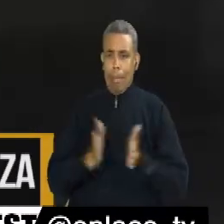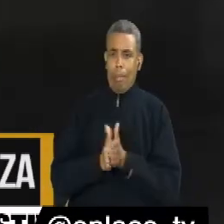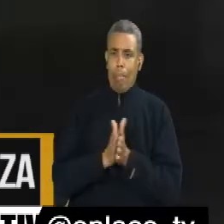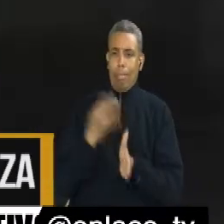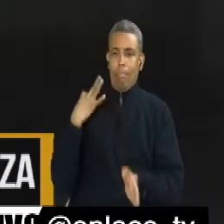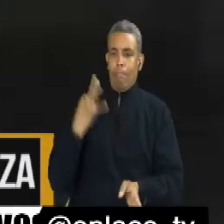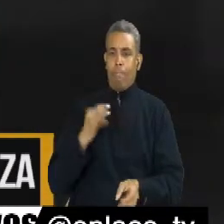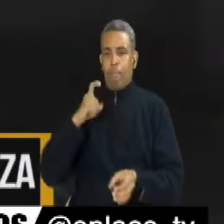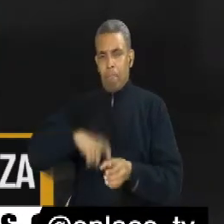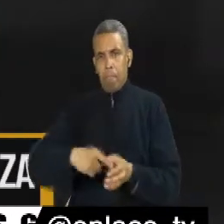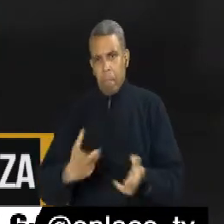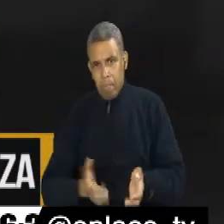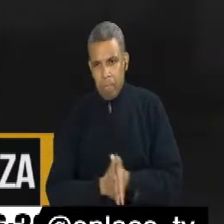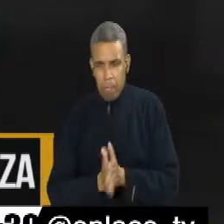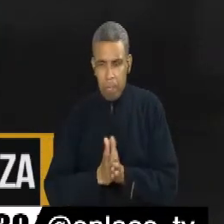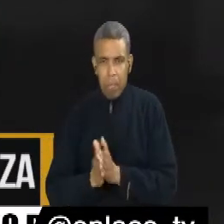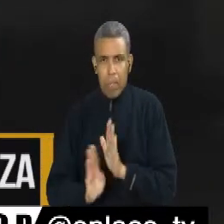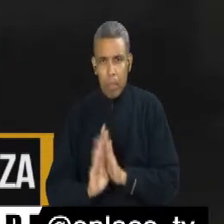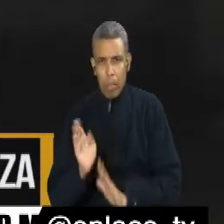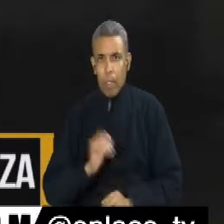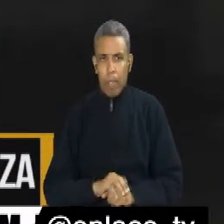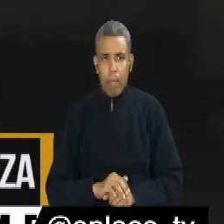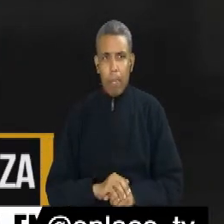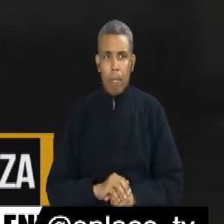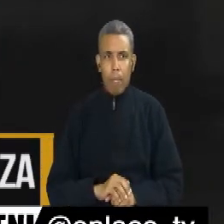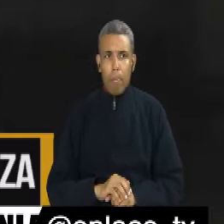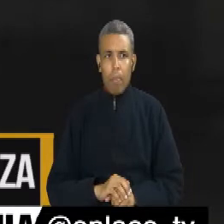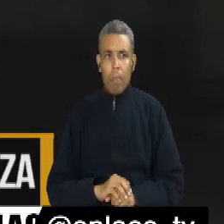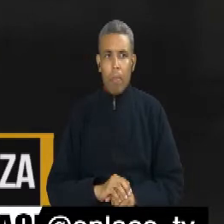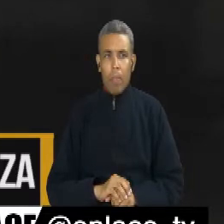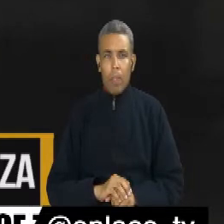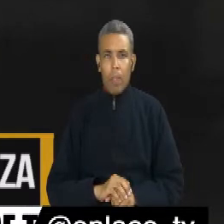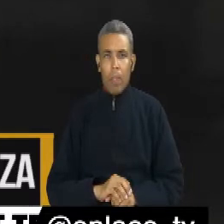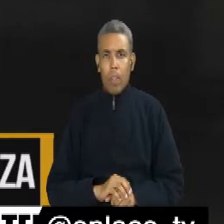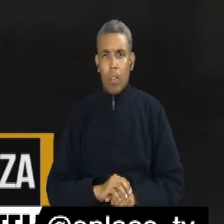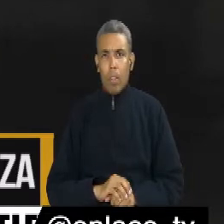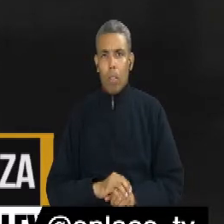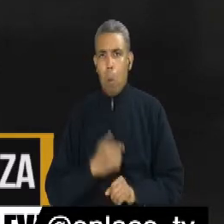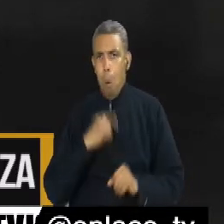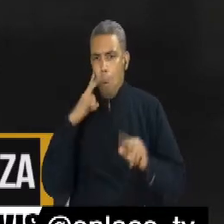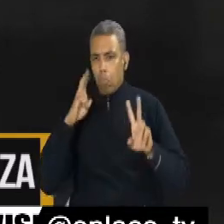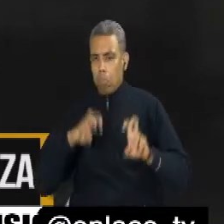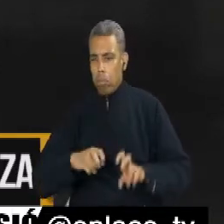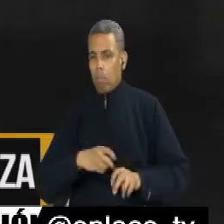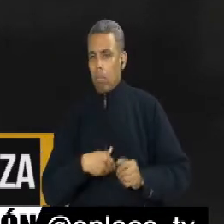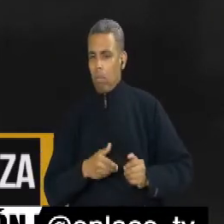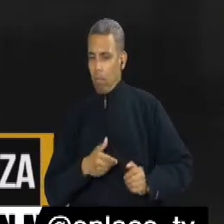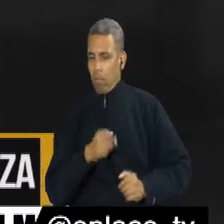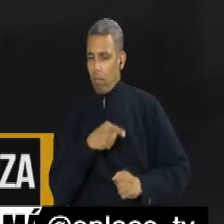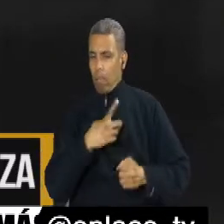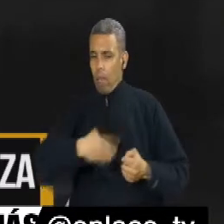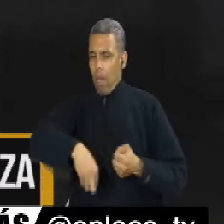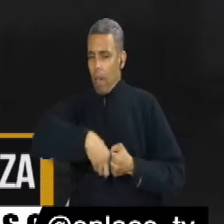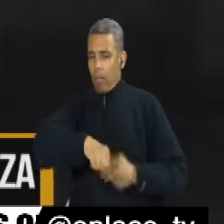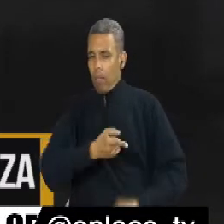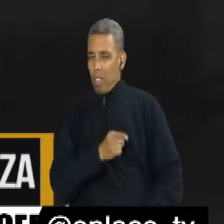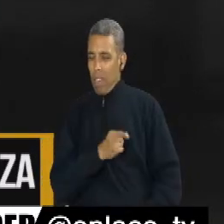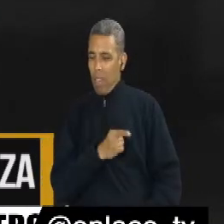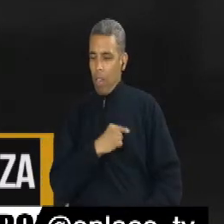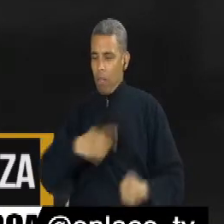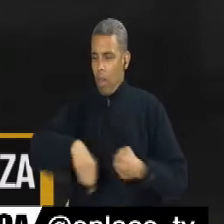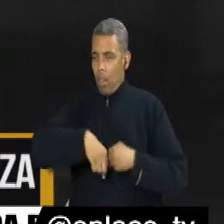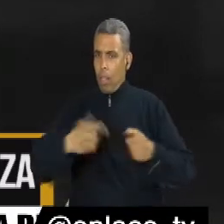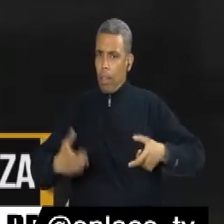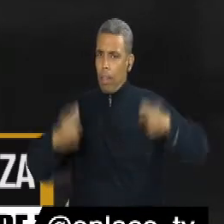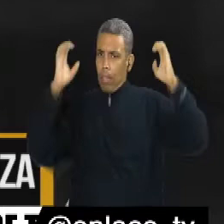de triunfar aquí. La verdad que yo estuve investigando, es un club que está en una creciente buena, ¿verdad? Es un club bastante, tiene un estadio bonito,